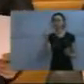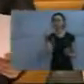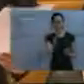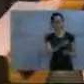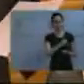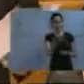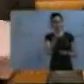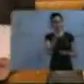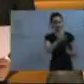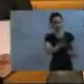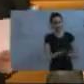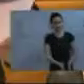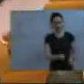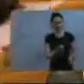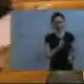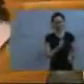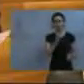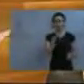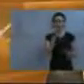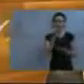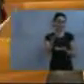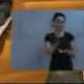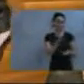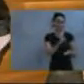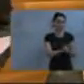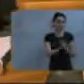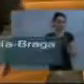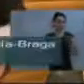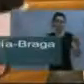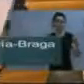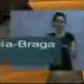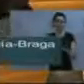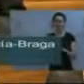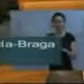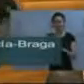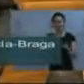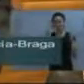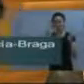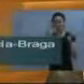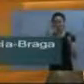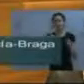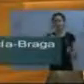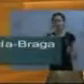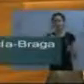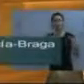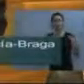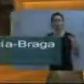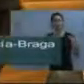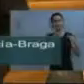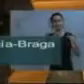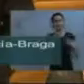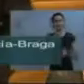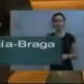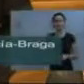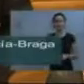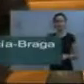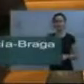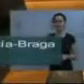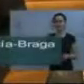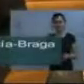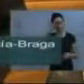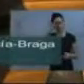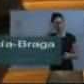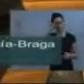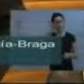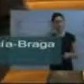su contestación y darle la bienvenida a la Cámara. Yo es la primera vez que tengo la oportunidad de interpelarle, saludarle y